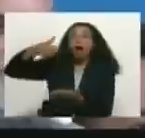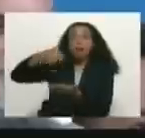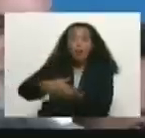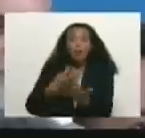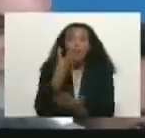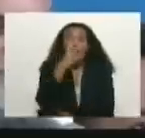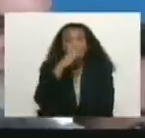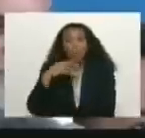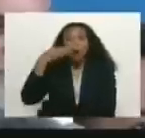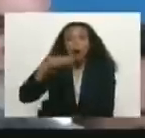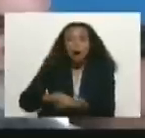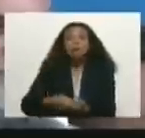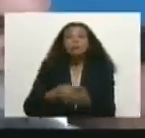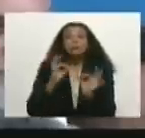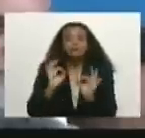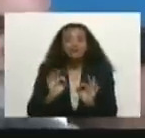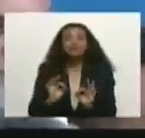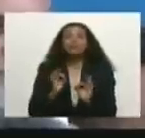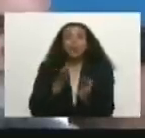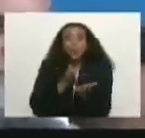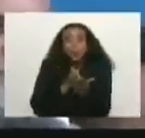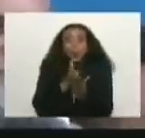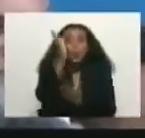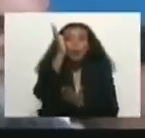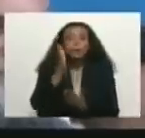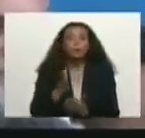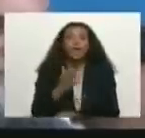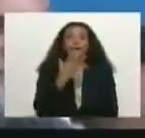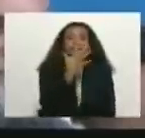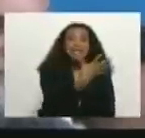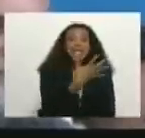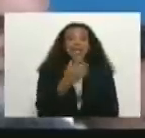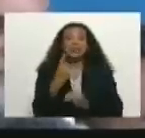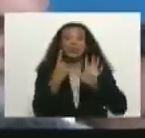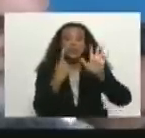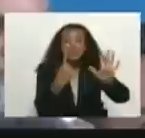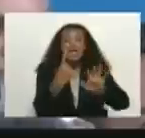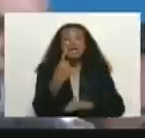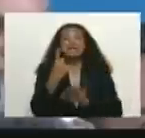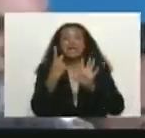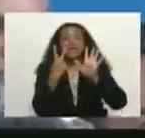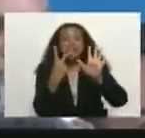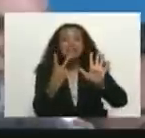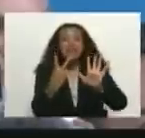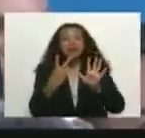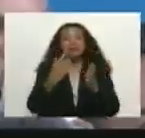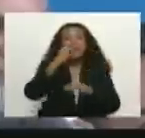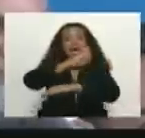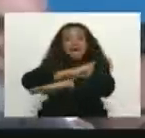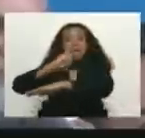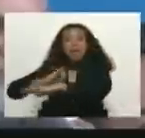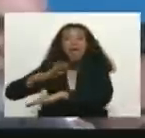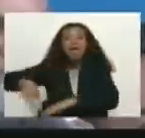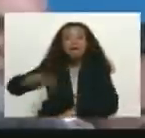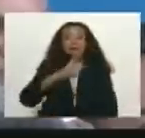4 años, tal como dijo la compañera, 567 iglesias católicas. Eso significa